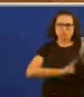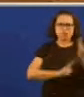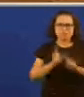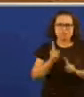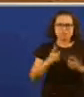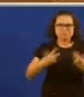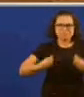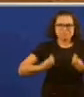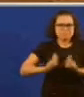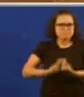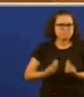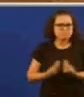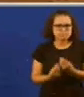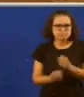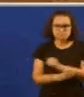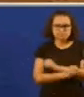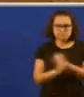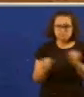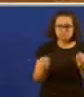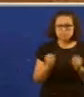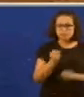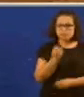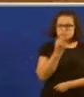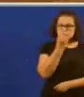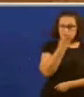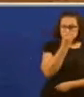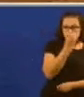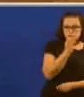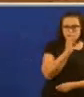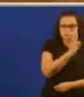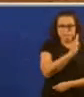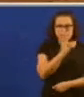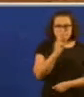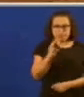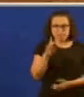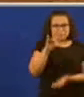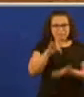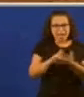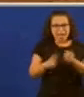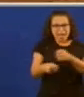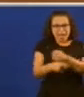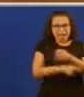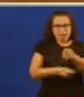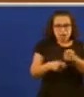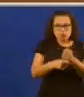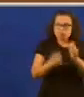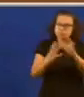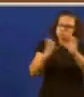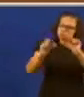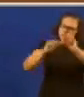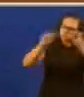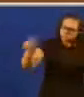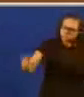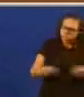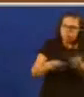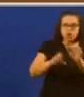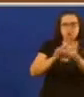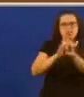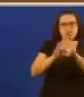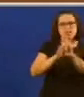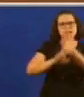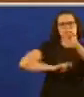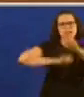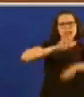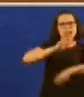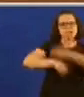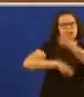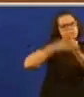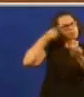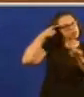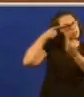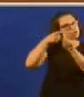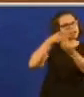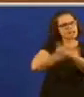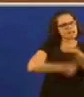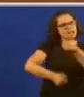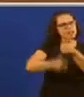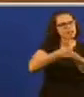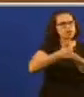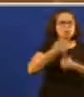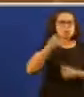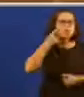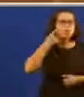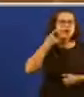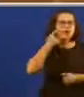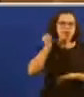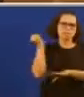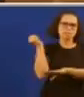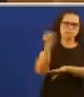romperona cando pactaron co PSOE nunha tarde de agosto a reforma da Constitución para poñeros intereses da banca por riba da